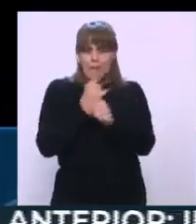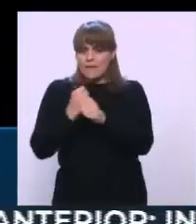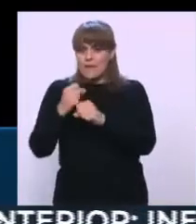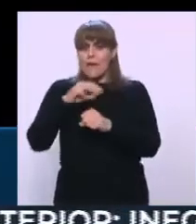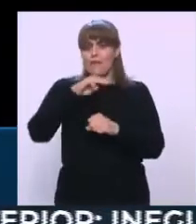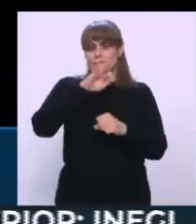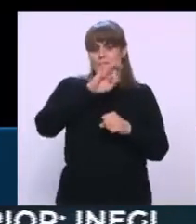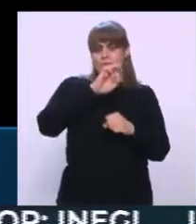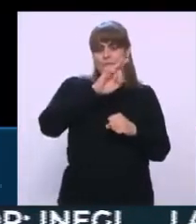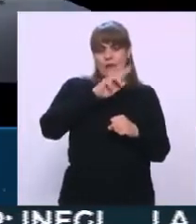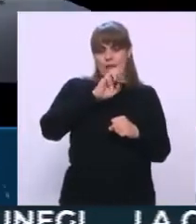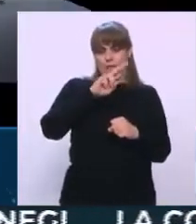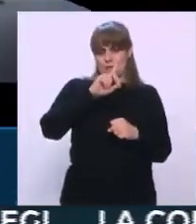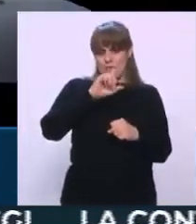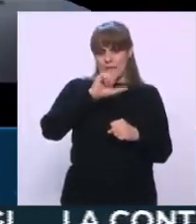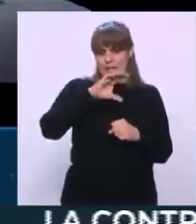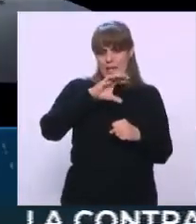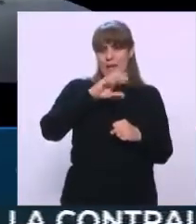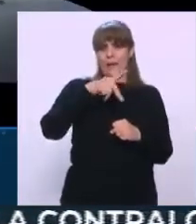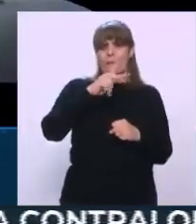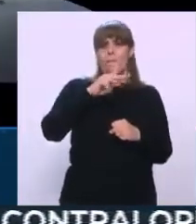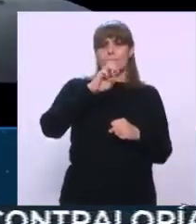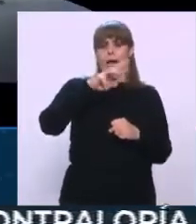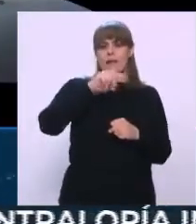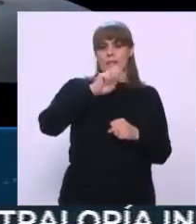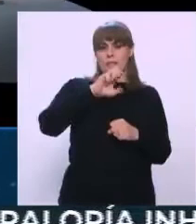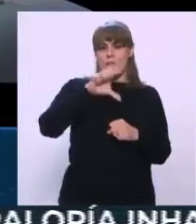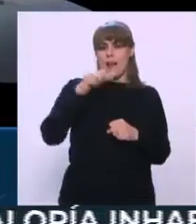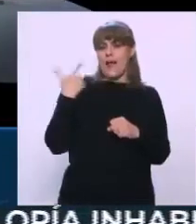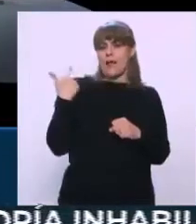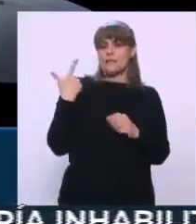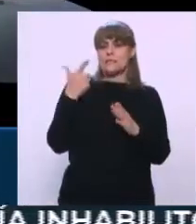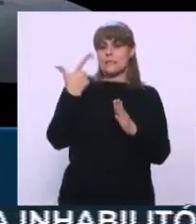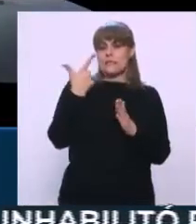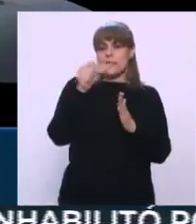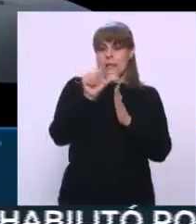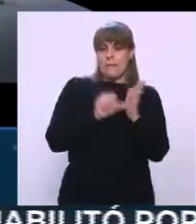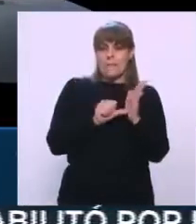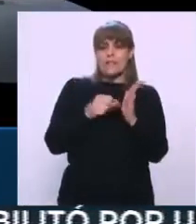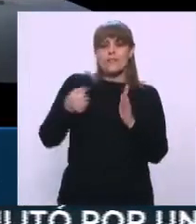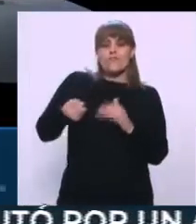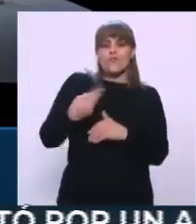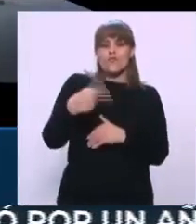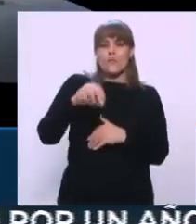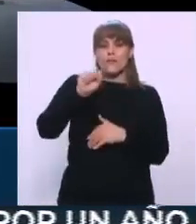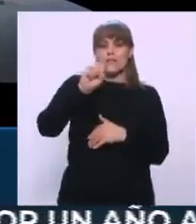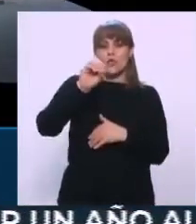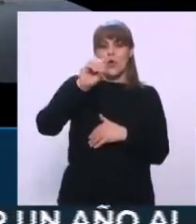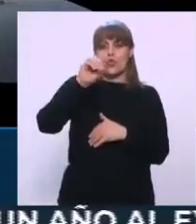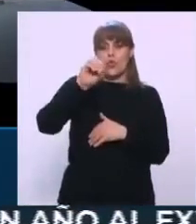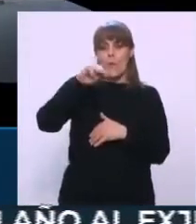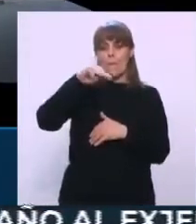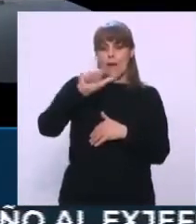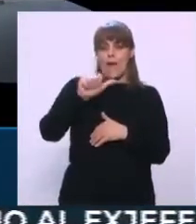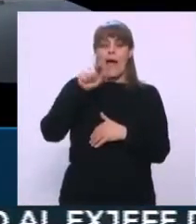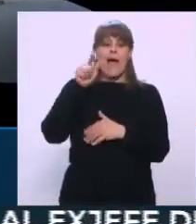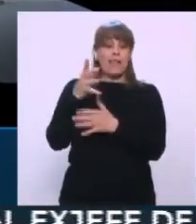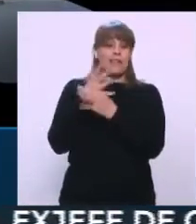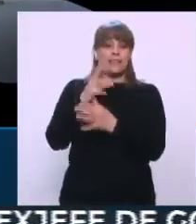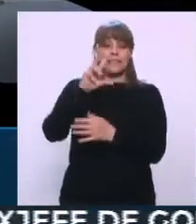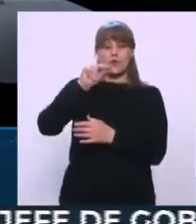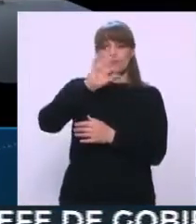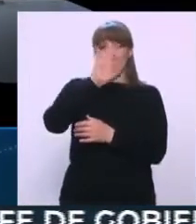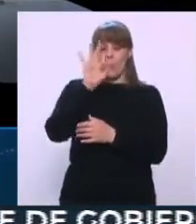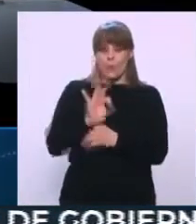un libro que acaba de aparecer hace unos 6, 7 meses, que se llama Sodoma, donde sostiene que el